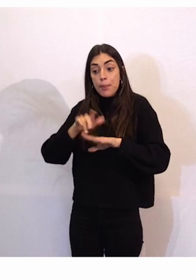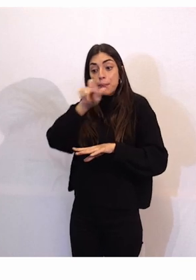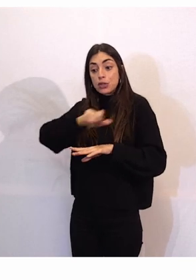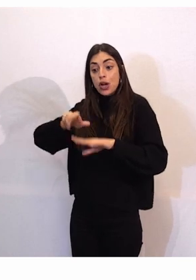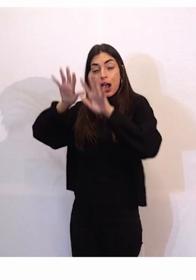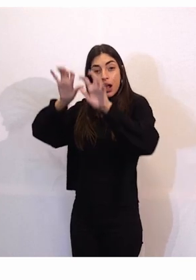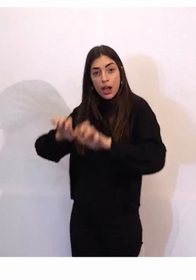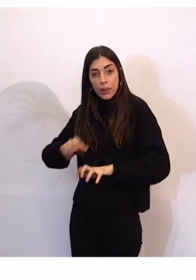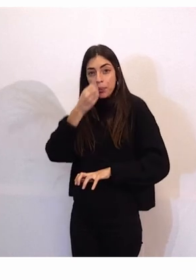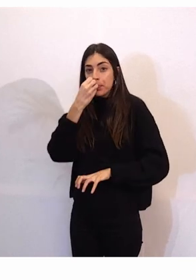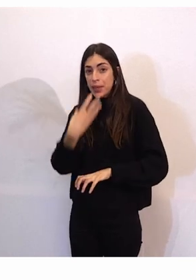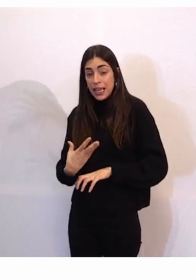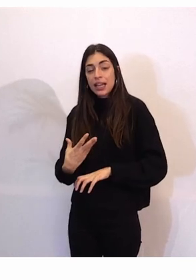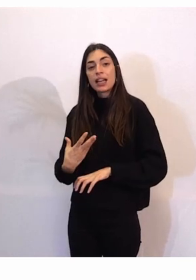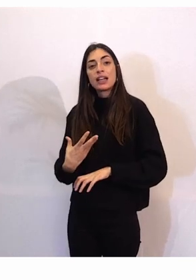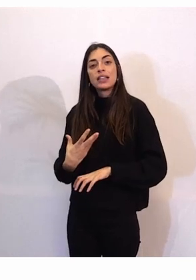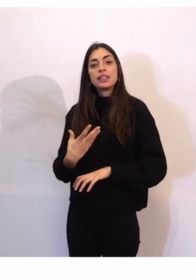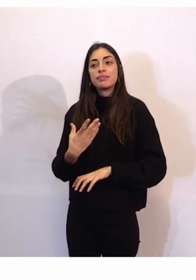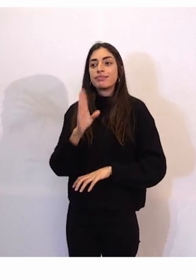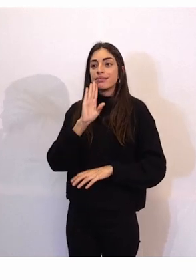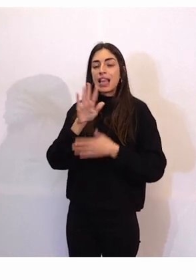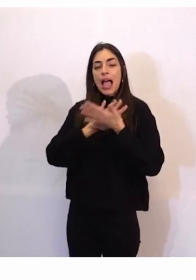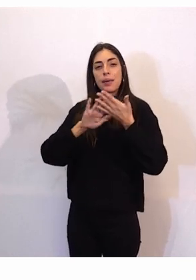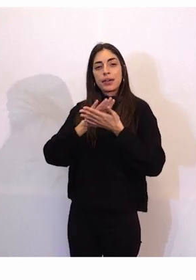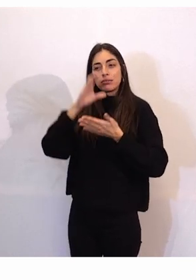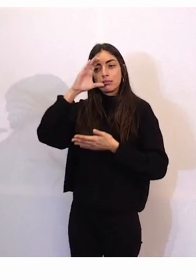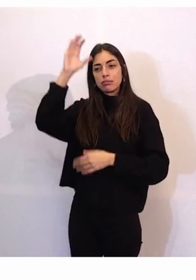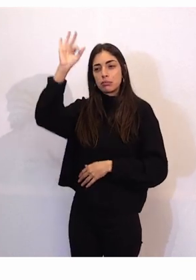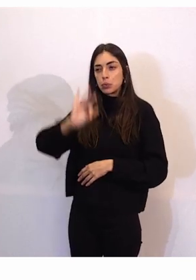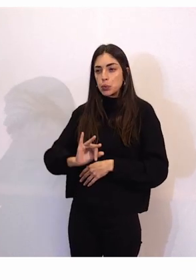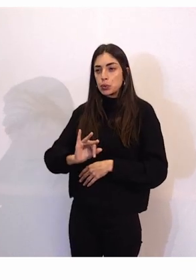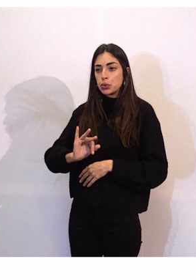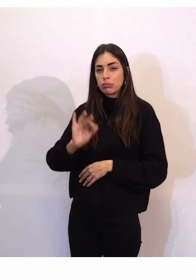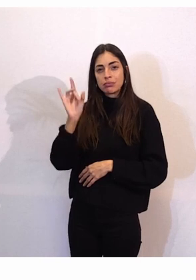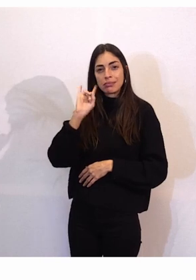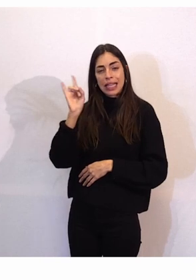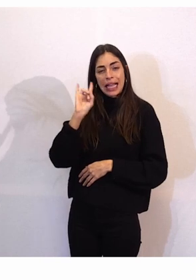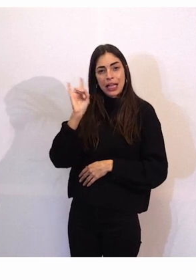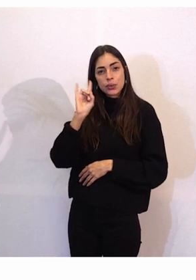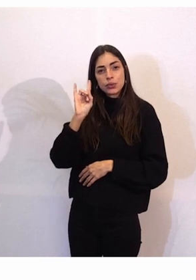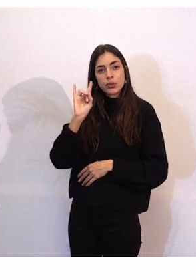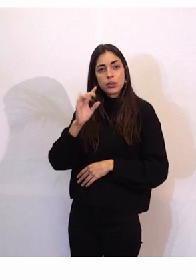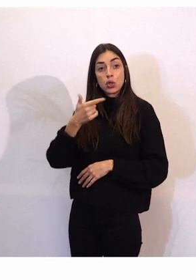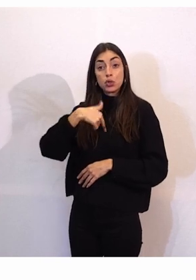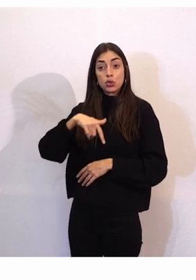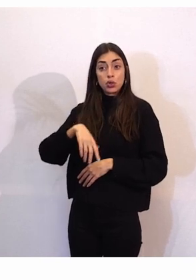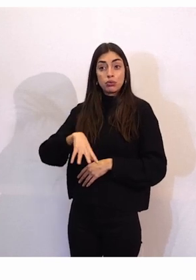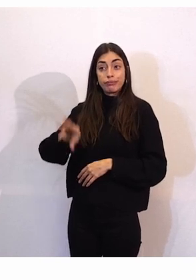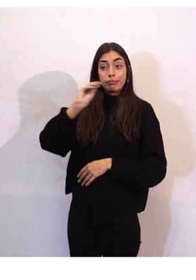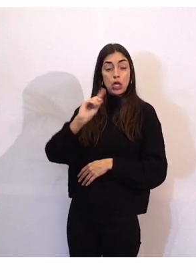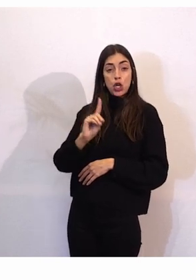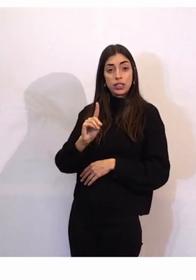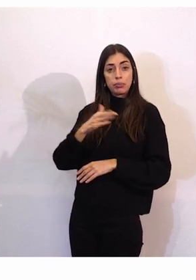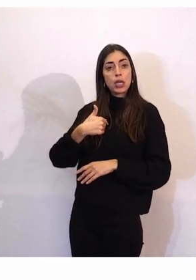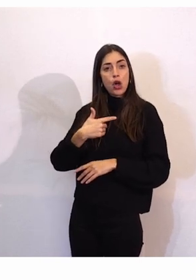persona, ahora cuando decía ella, te estaba escuchando, apenas percibimos, pero ella está escuchando cuando estaba hablando